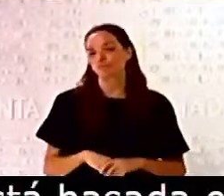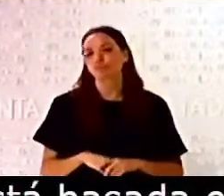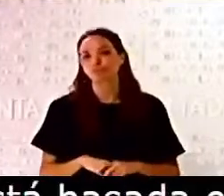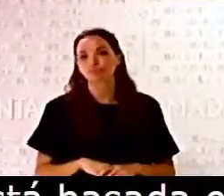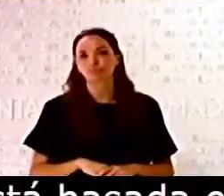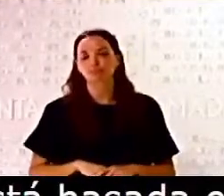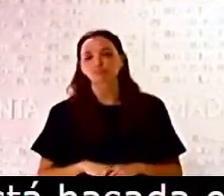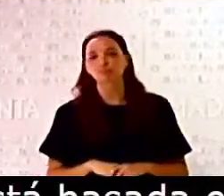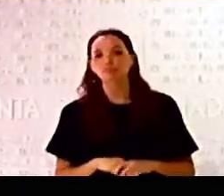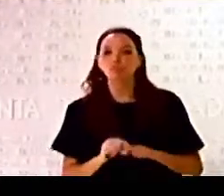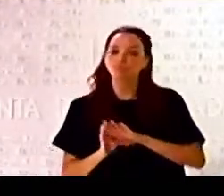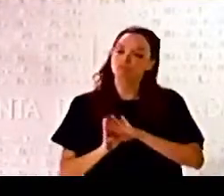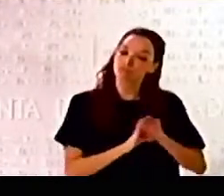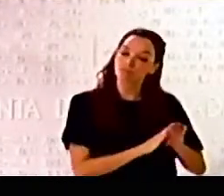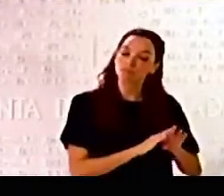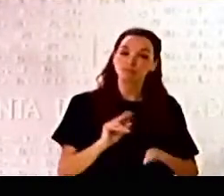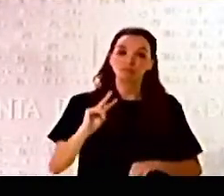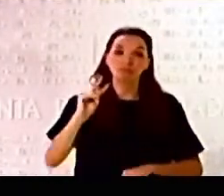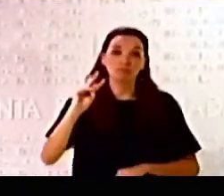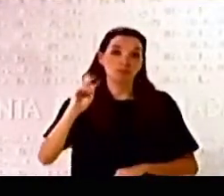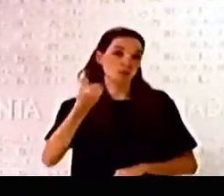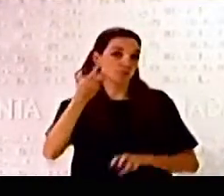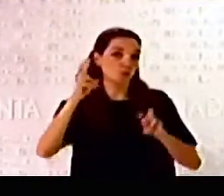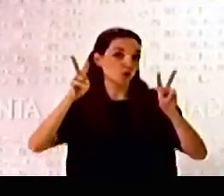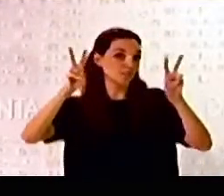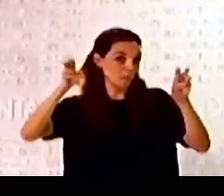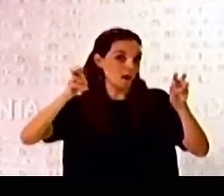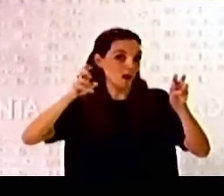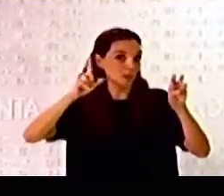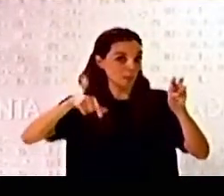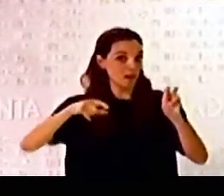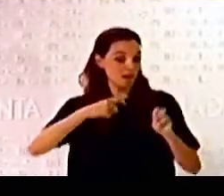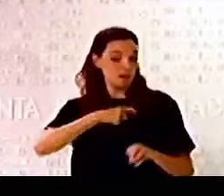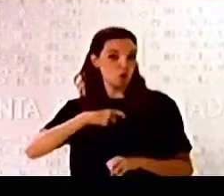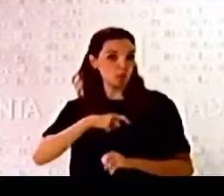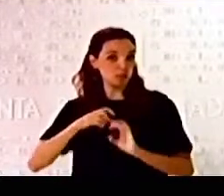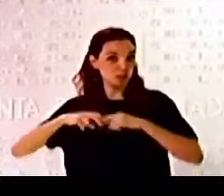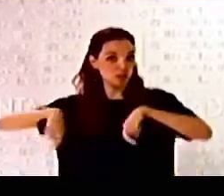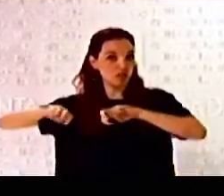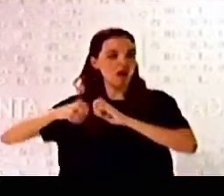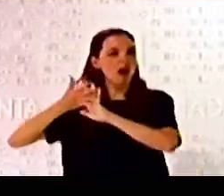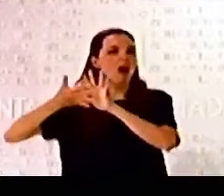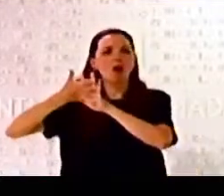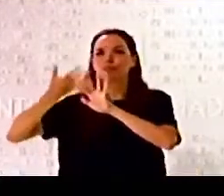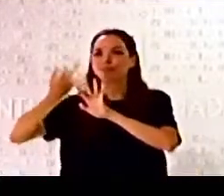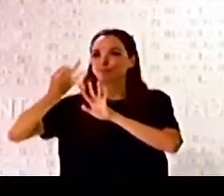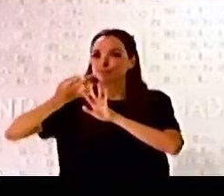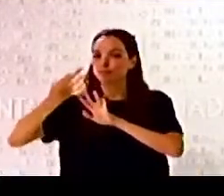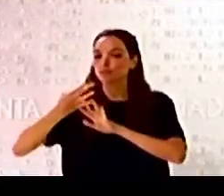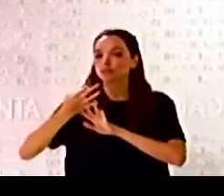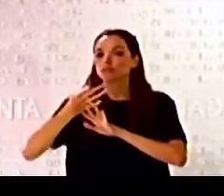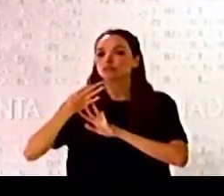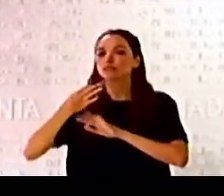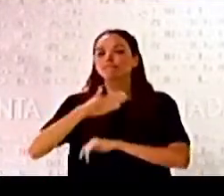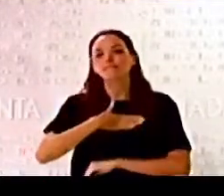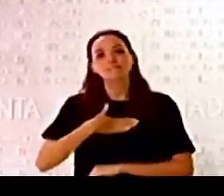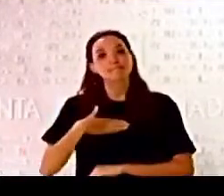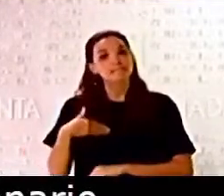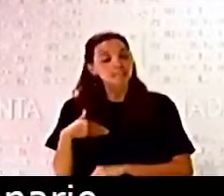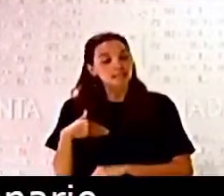La otra cuestión que se planteará es un escenario temporal para